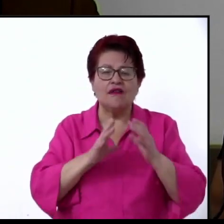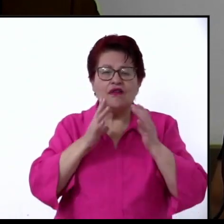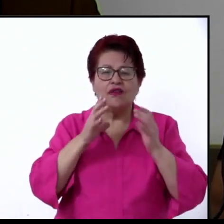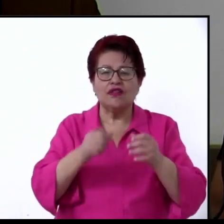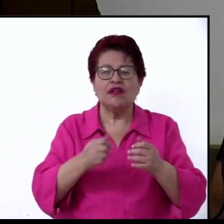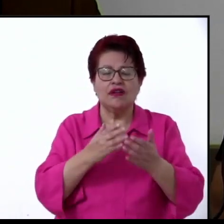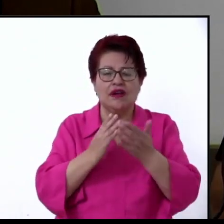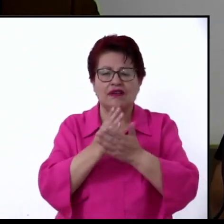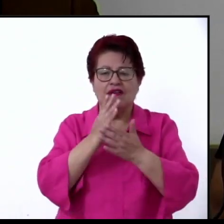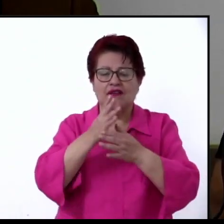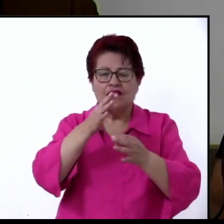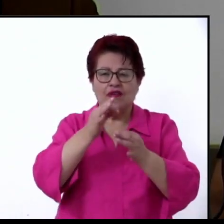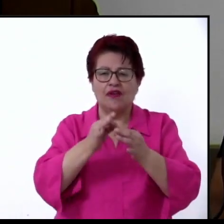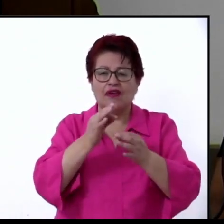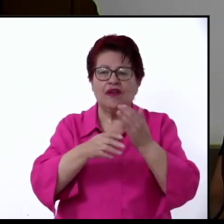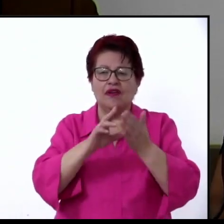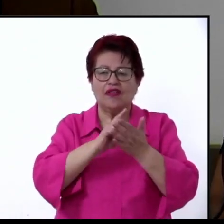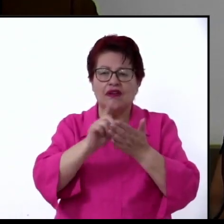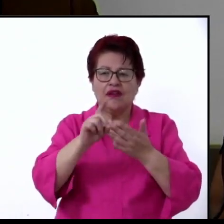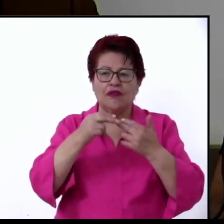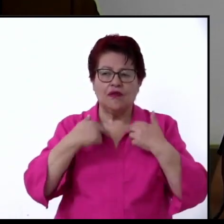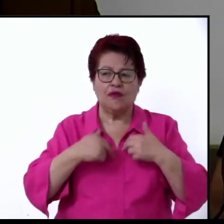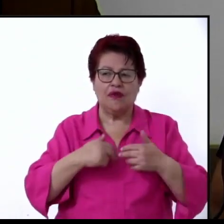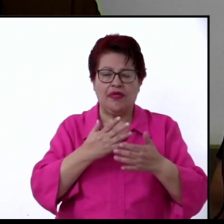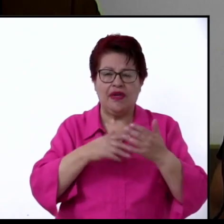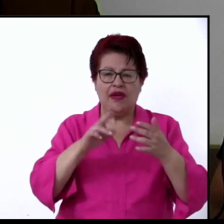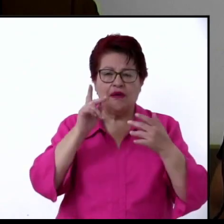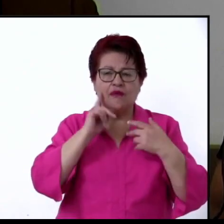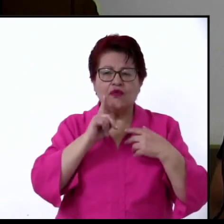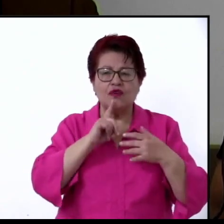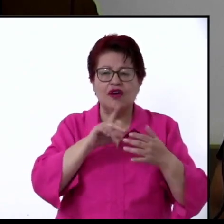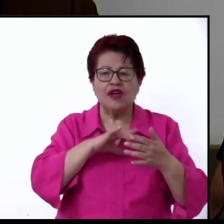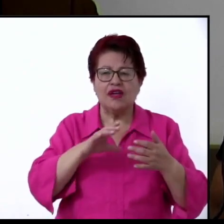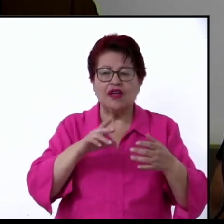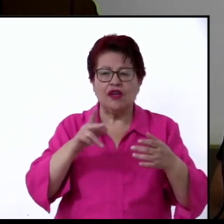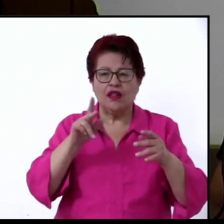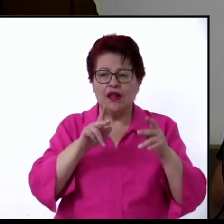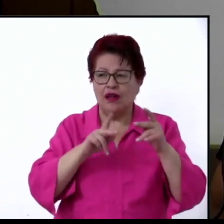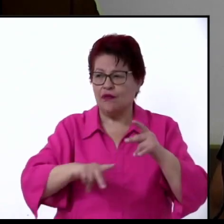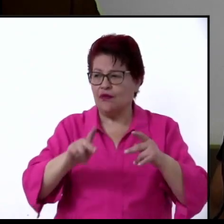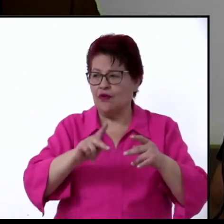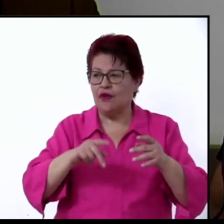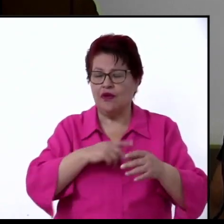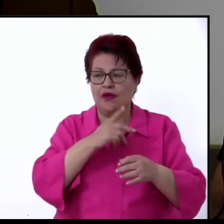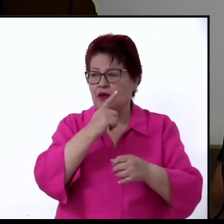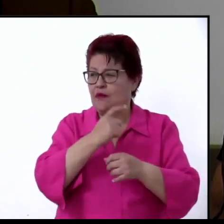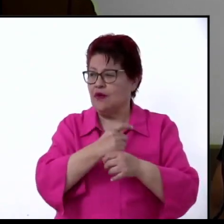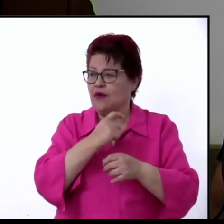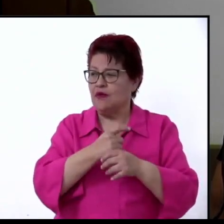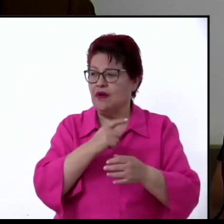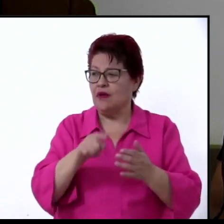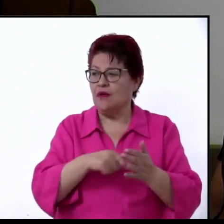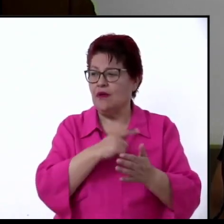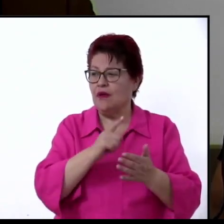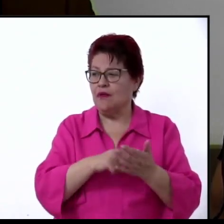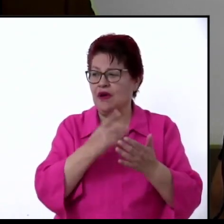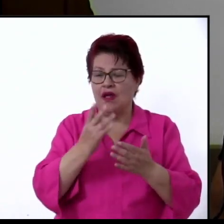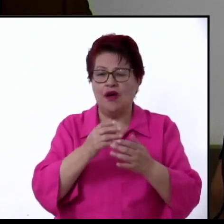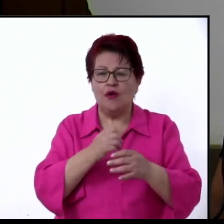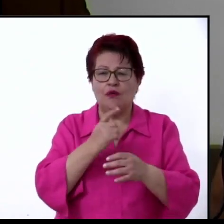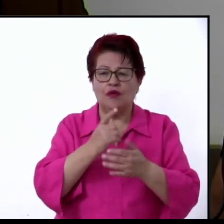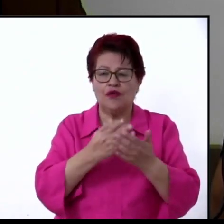del acceso efectivo a los derechos humanos de las mujeres y de las poblaciones prioritarias, para poder tener esa